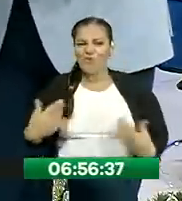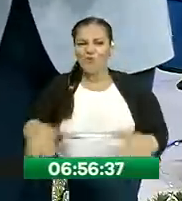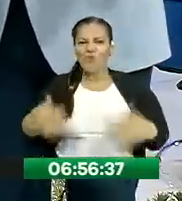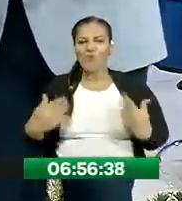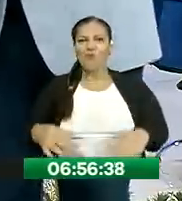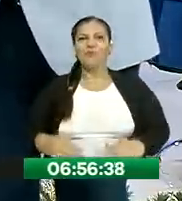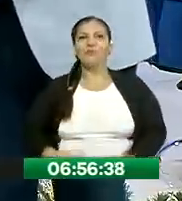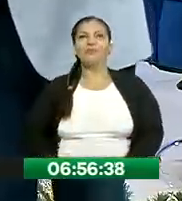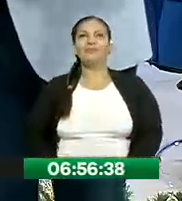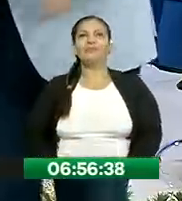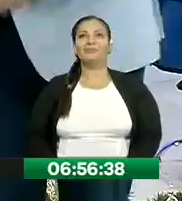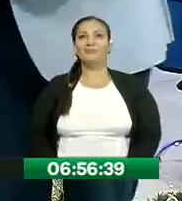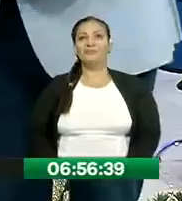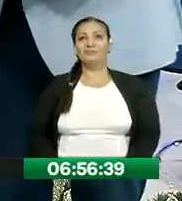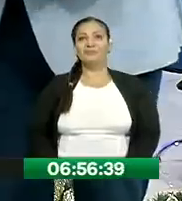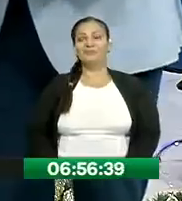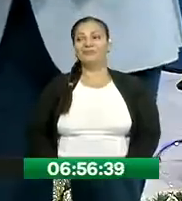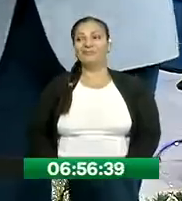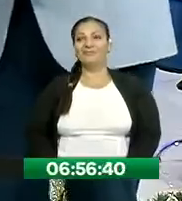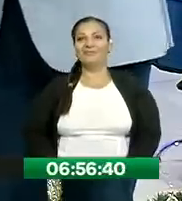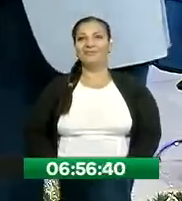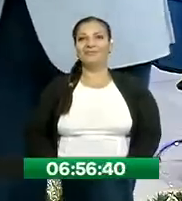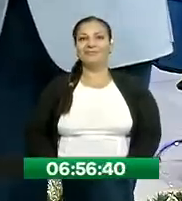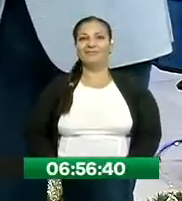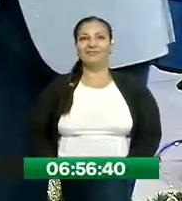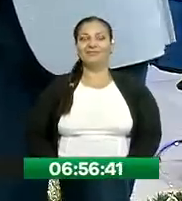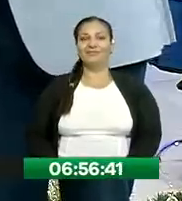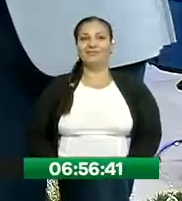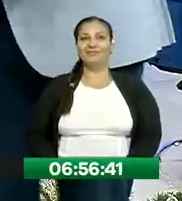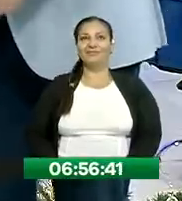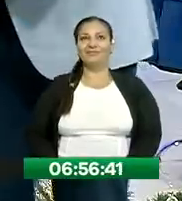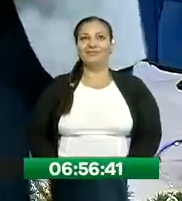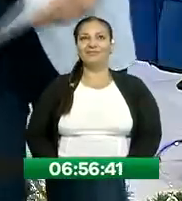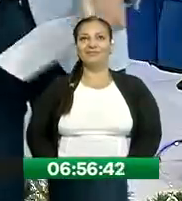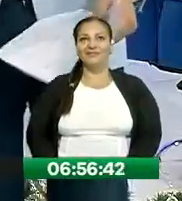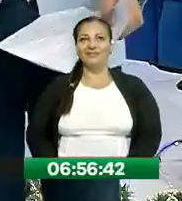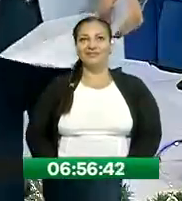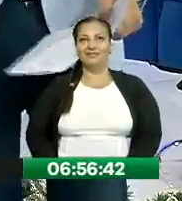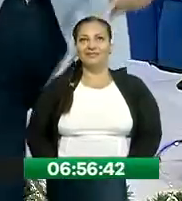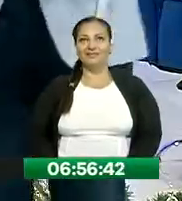a ver algo aquí para refrescarnos un poco.